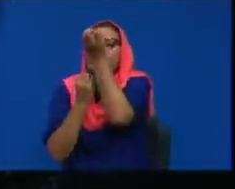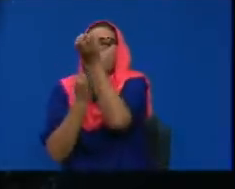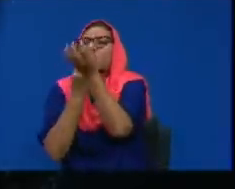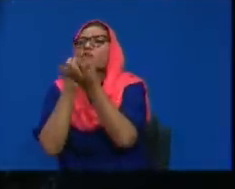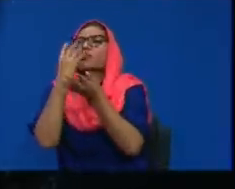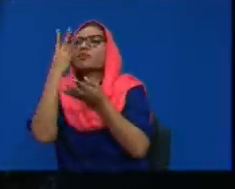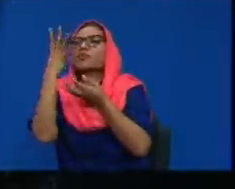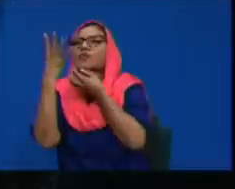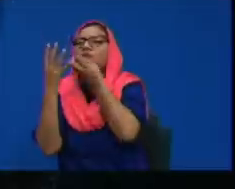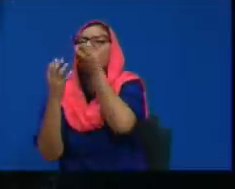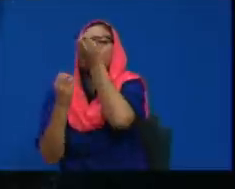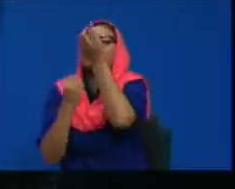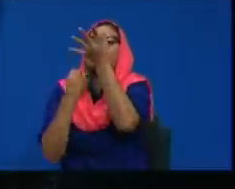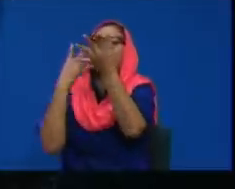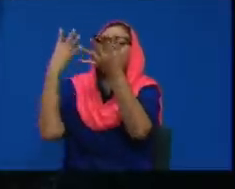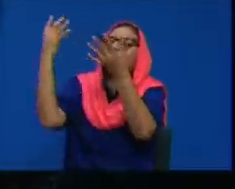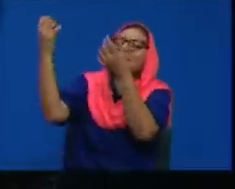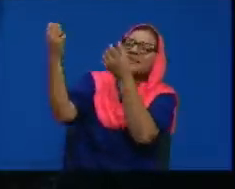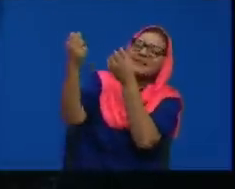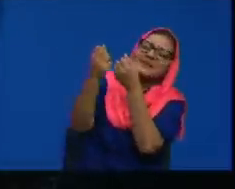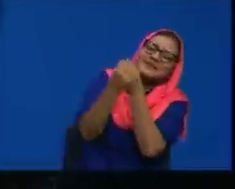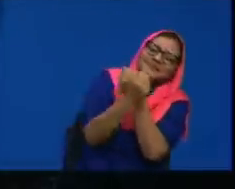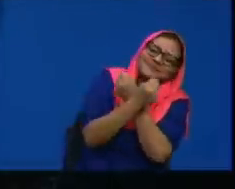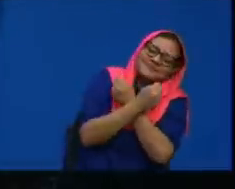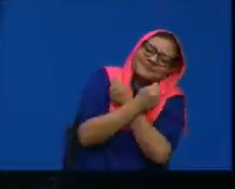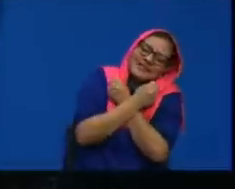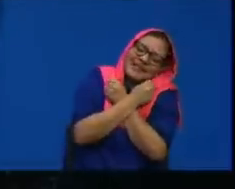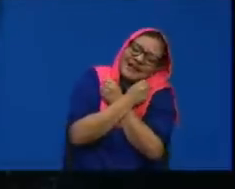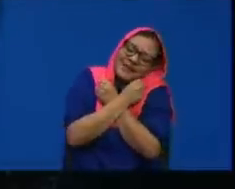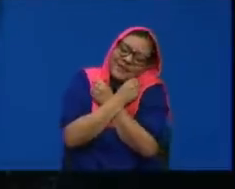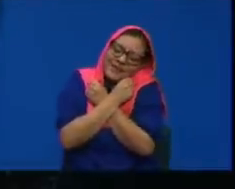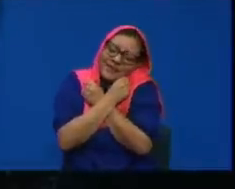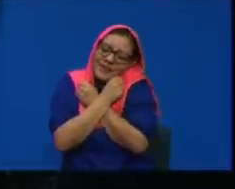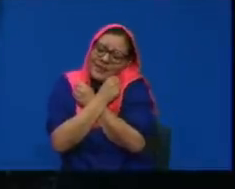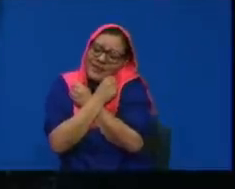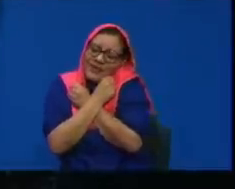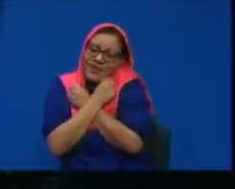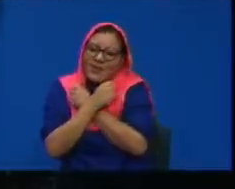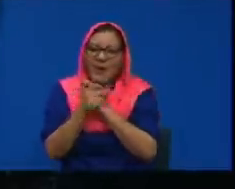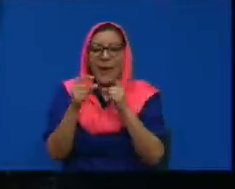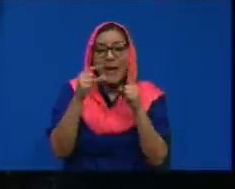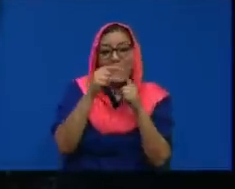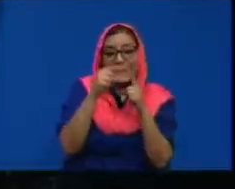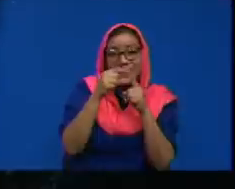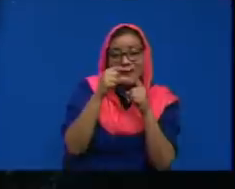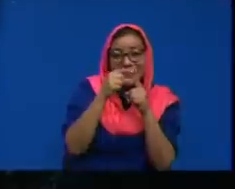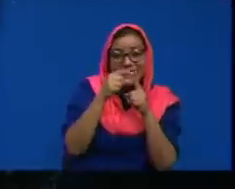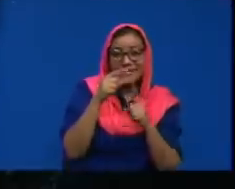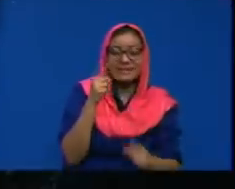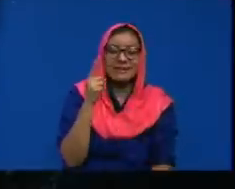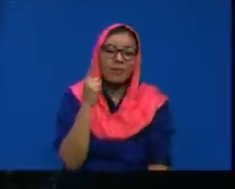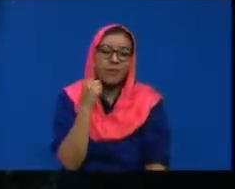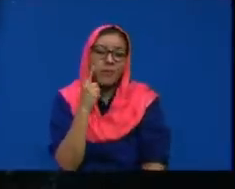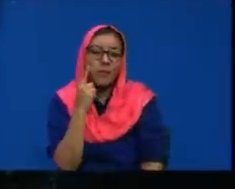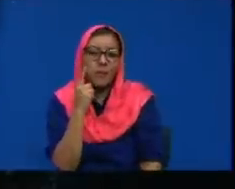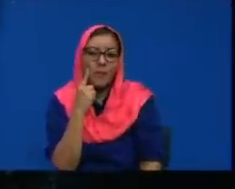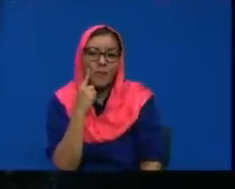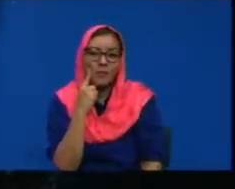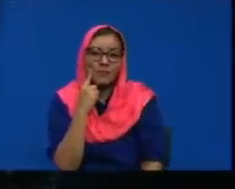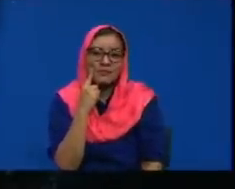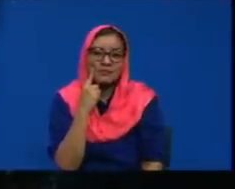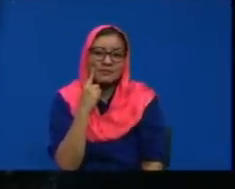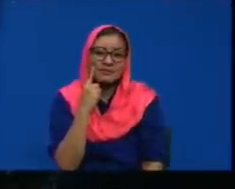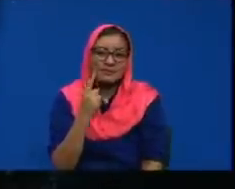amor, ha subido palabras dulces. Por